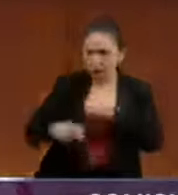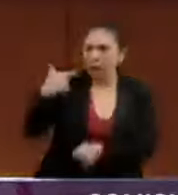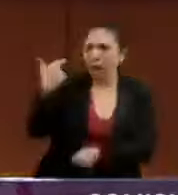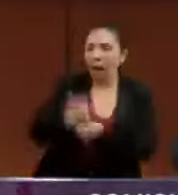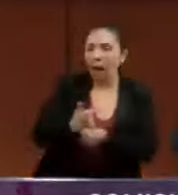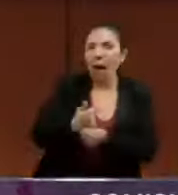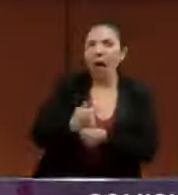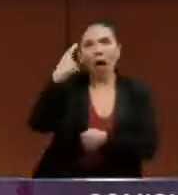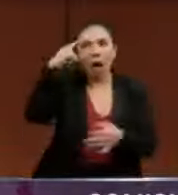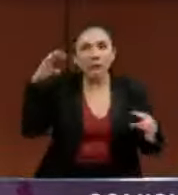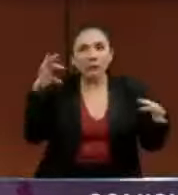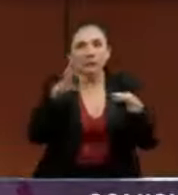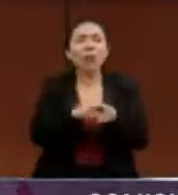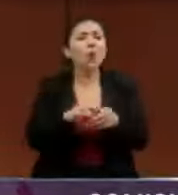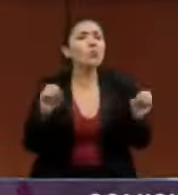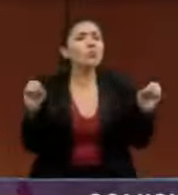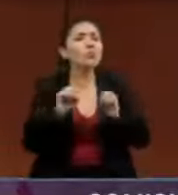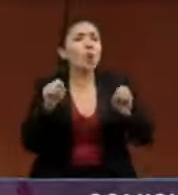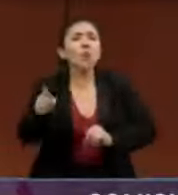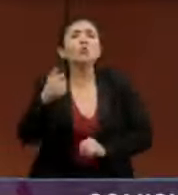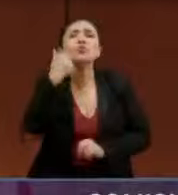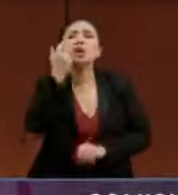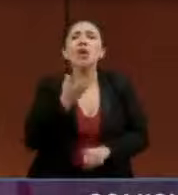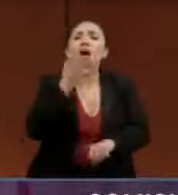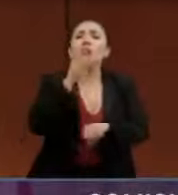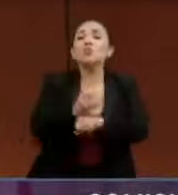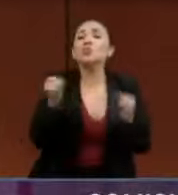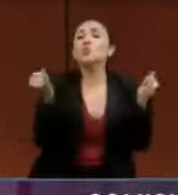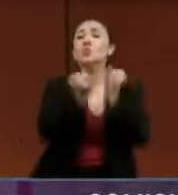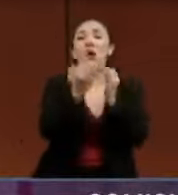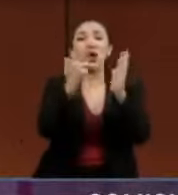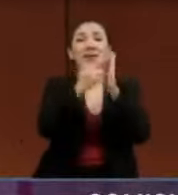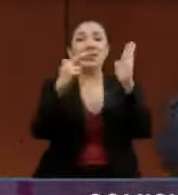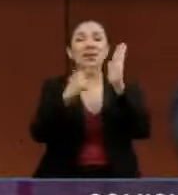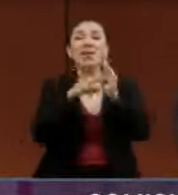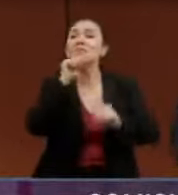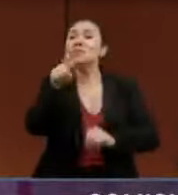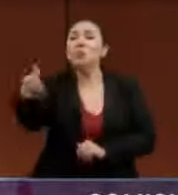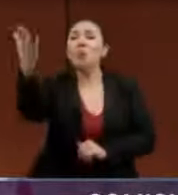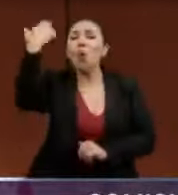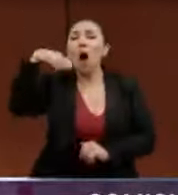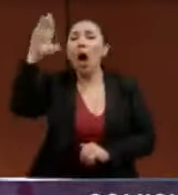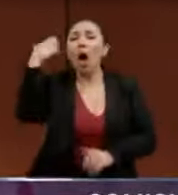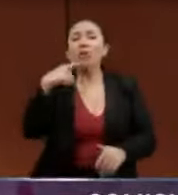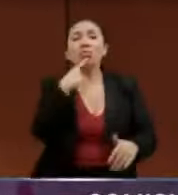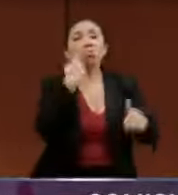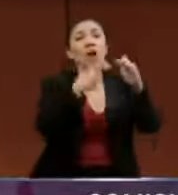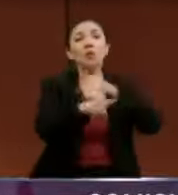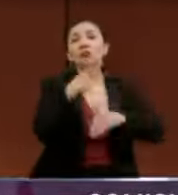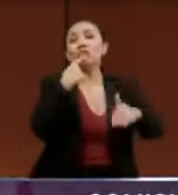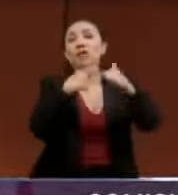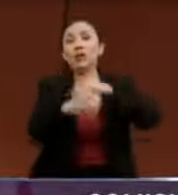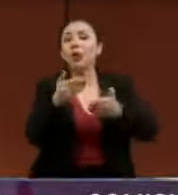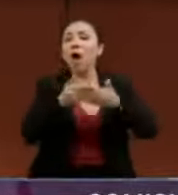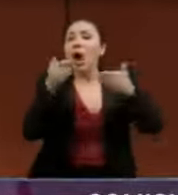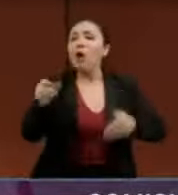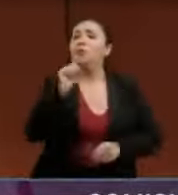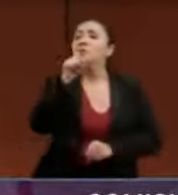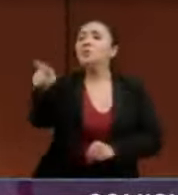congruencia, porque pretenden que se les apliquen las reglas que ustedes denunciaban, porque, y ahora lo quieren